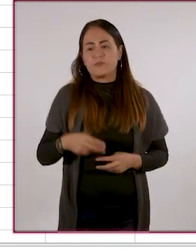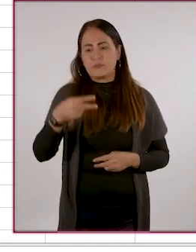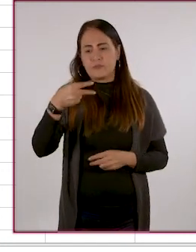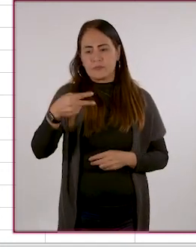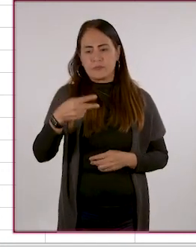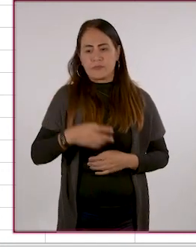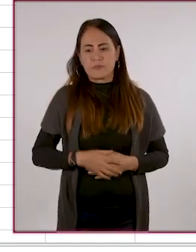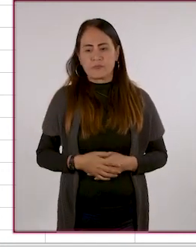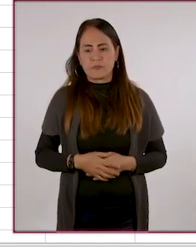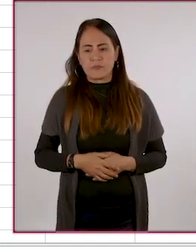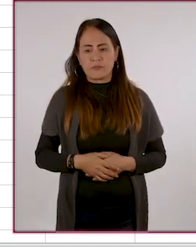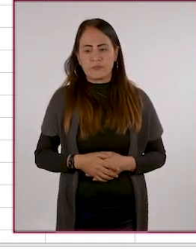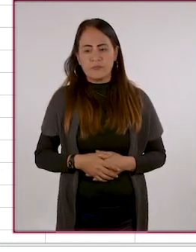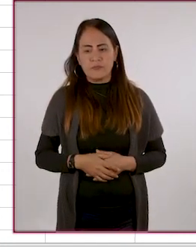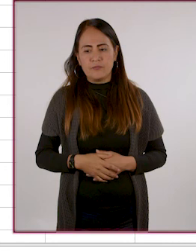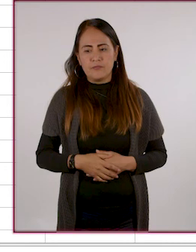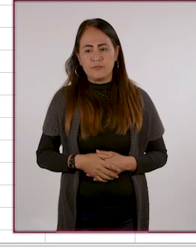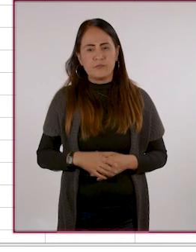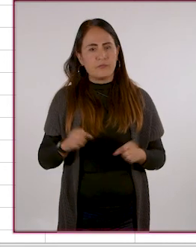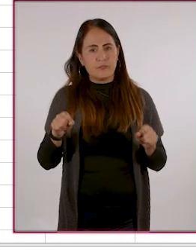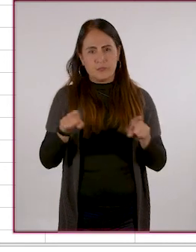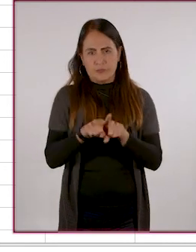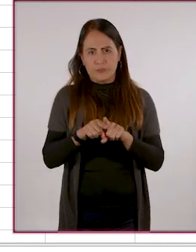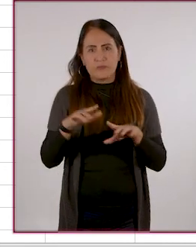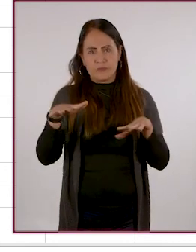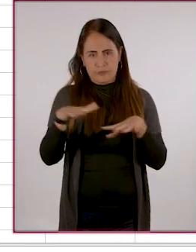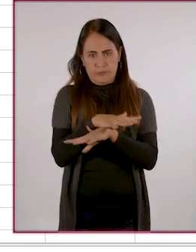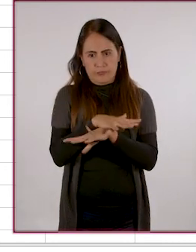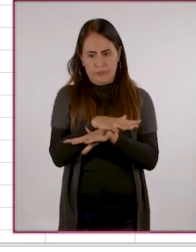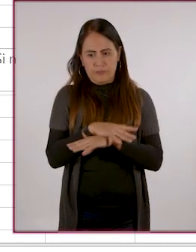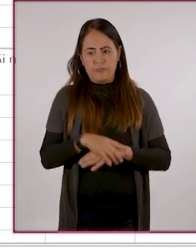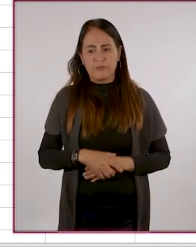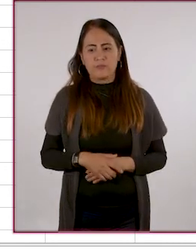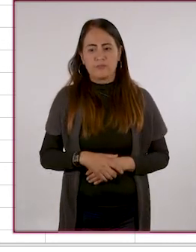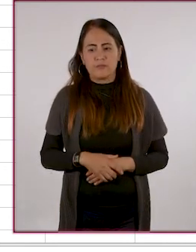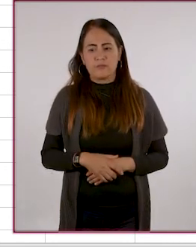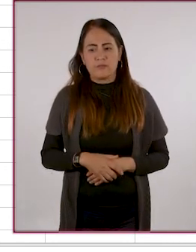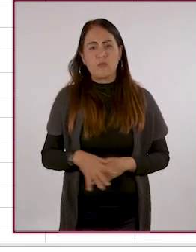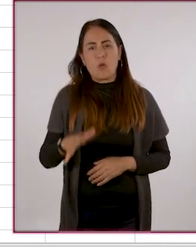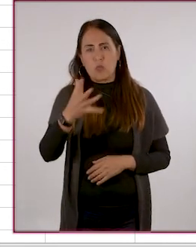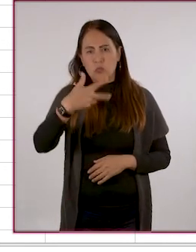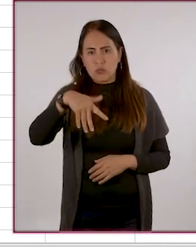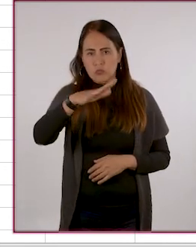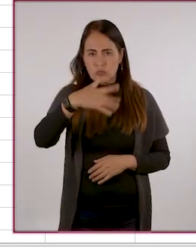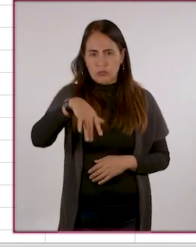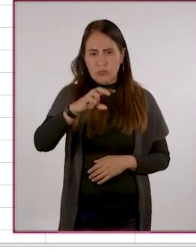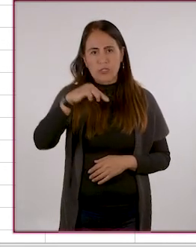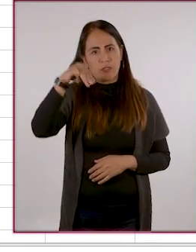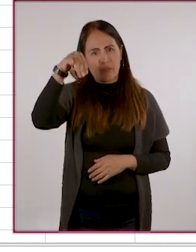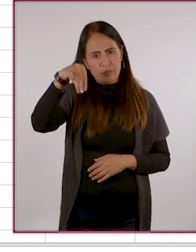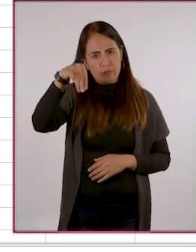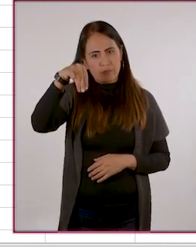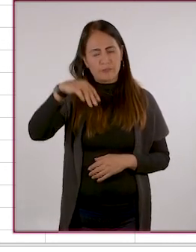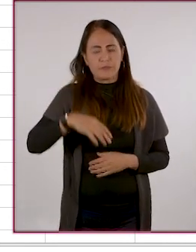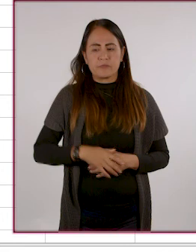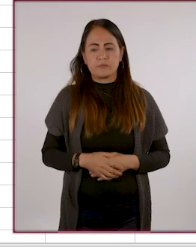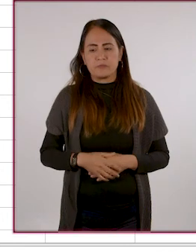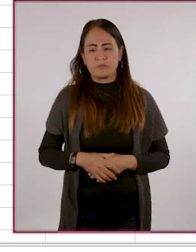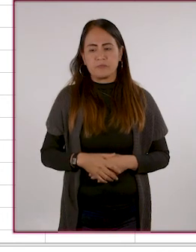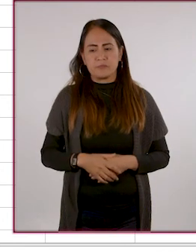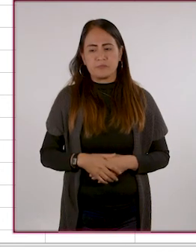cuente, igual, ¿no? Se corrieron, las modifico y cambio el criterio de búsqueda,